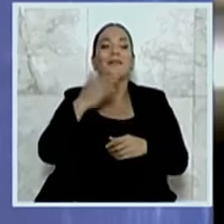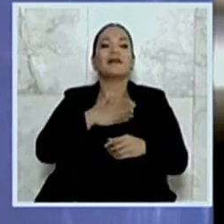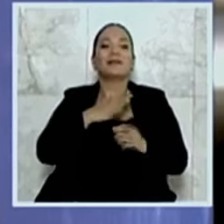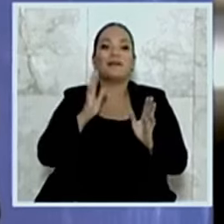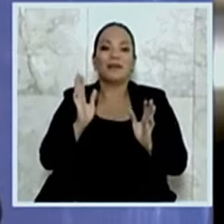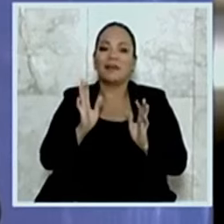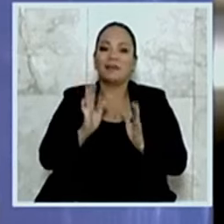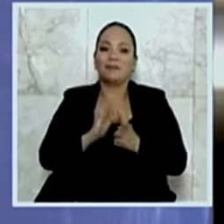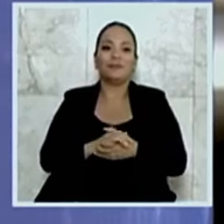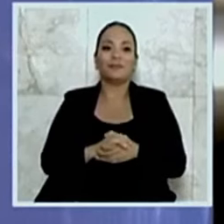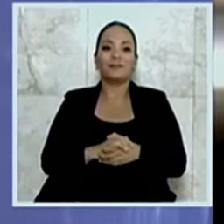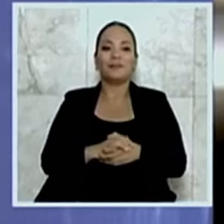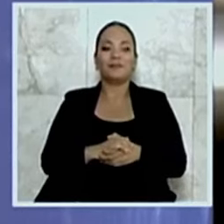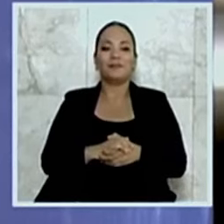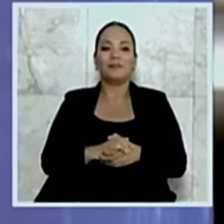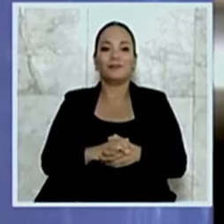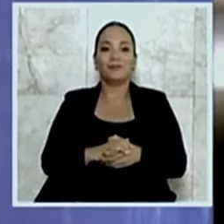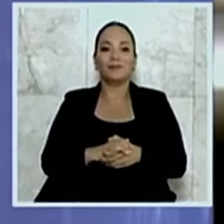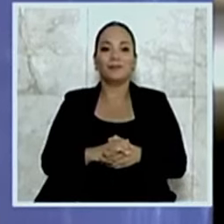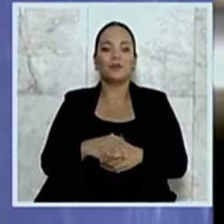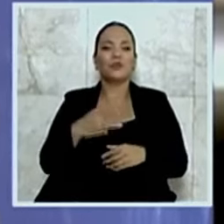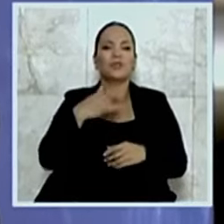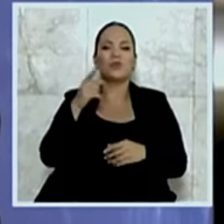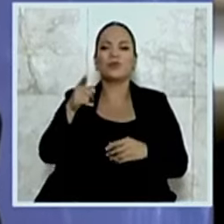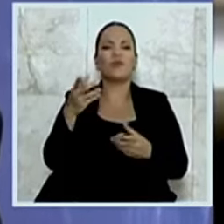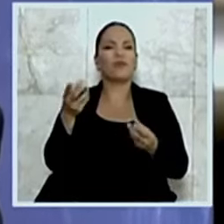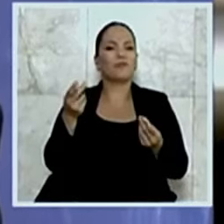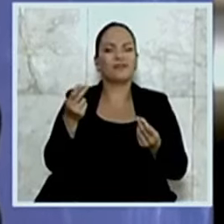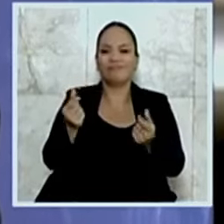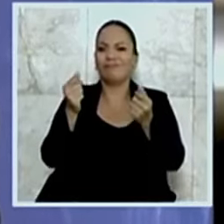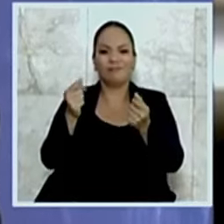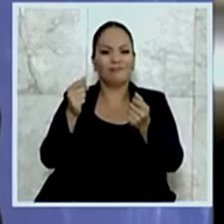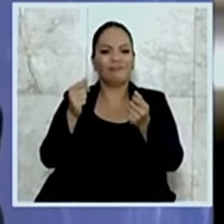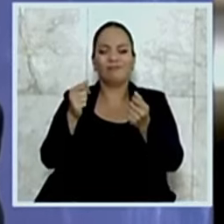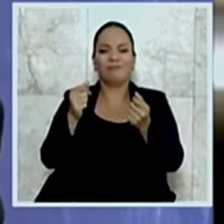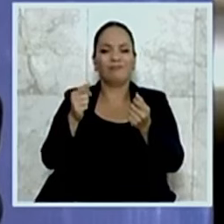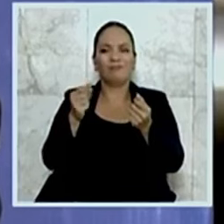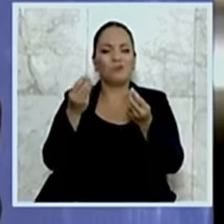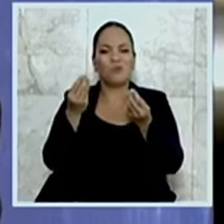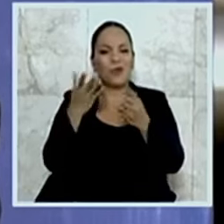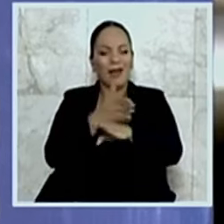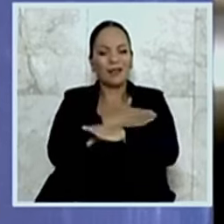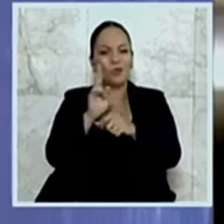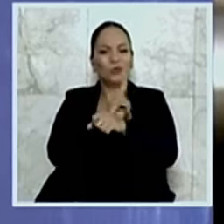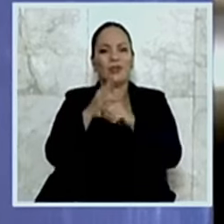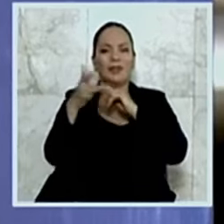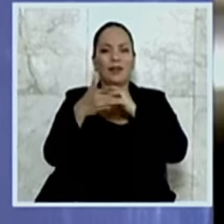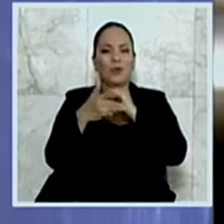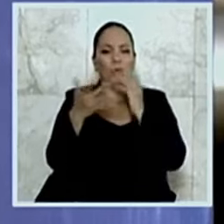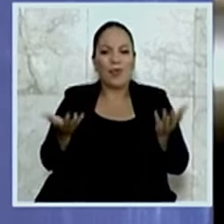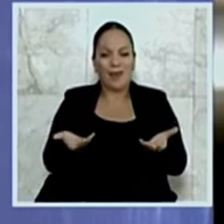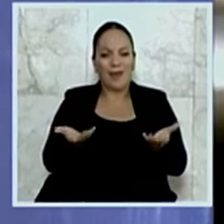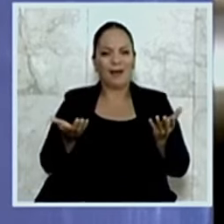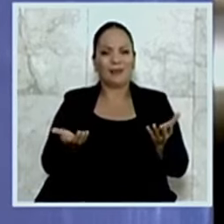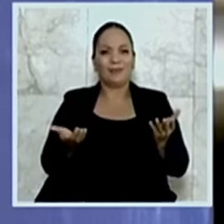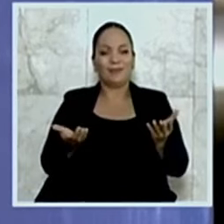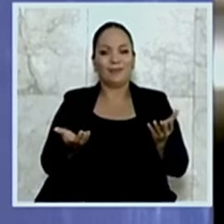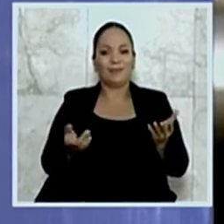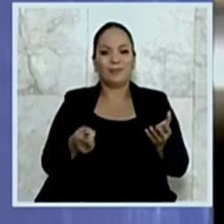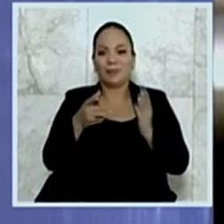llevó adelante ese esfuerzo. Yo calladito, soy menos feíto. Sí, me parece que, para